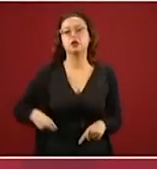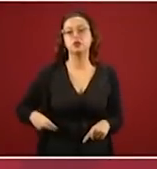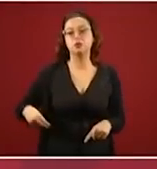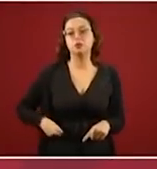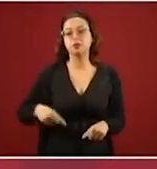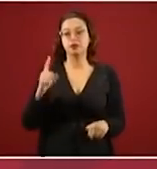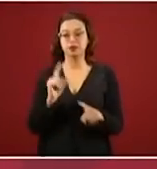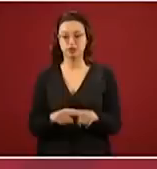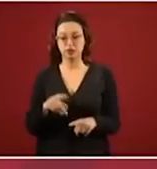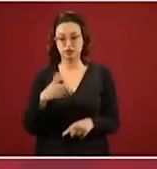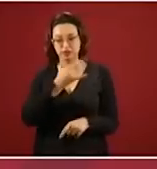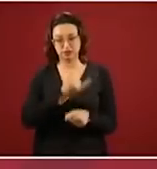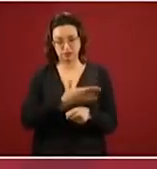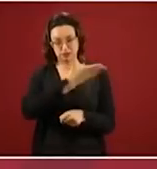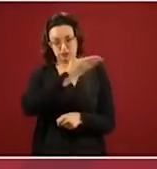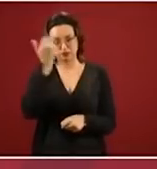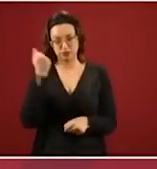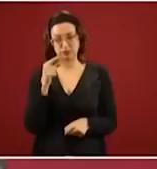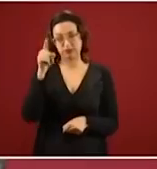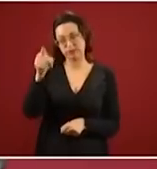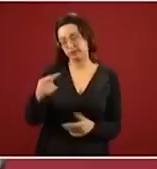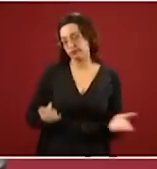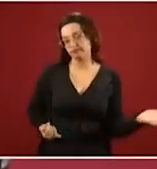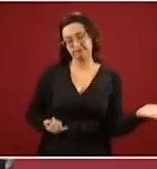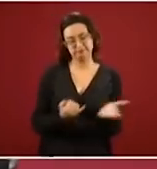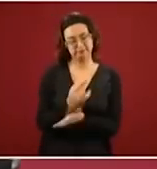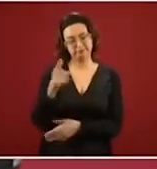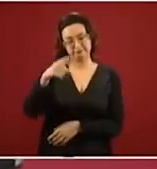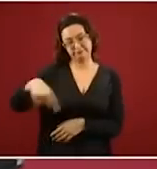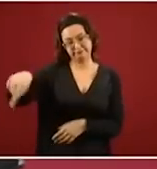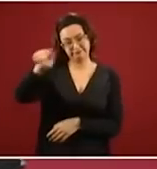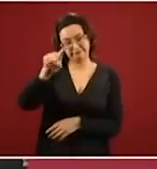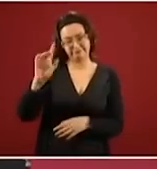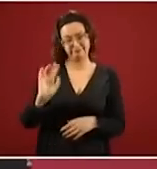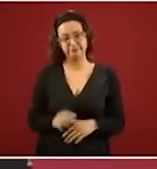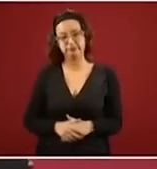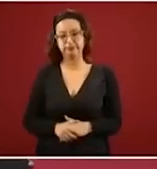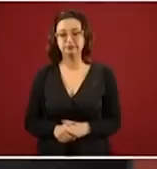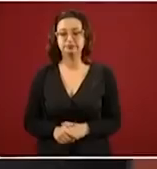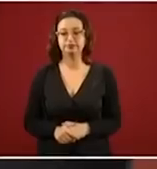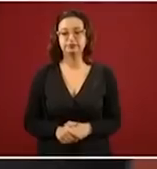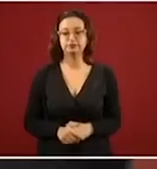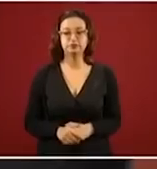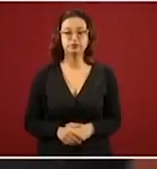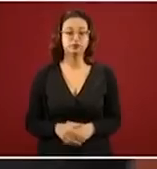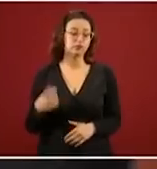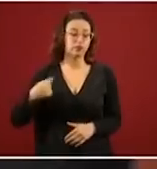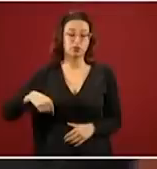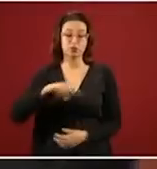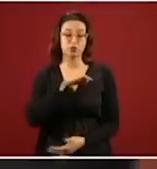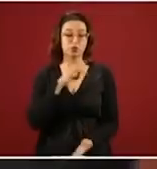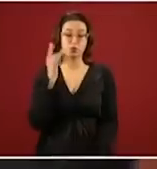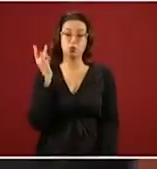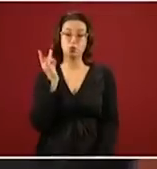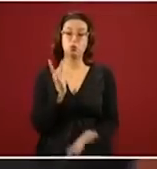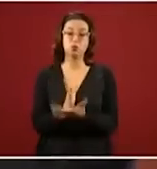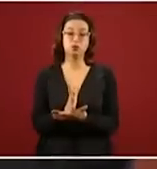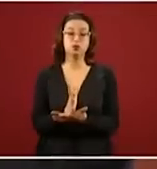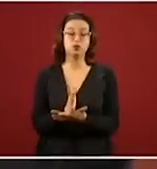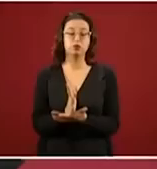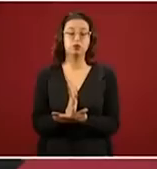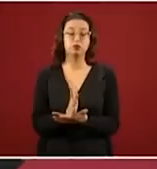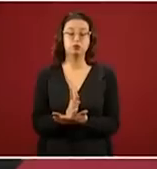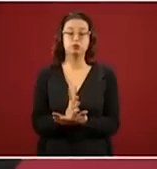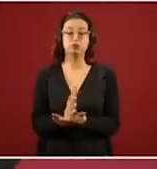lo único que nosotros podemos decir o resumir en estos casos es que